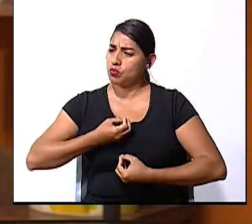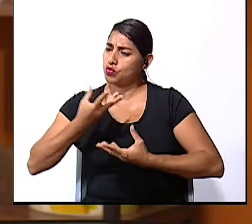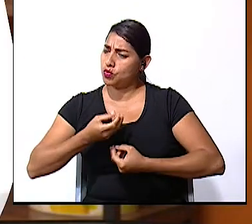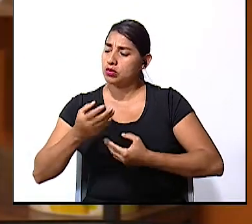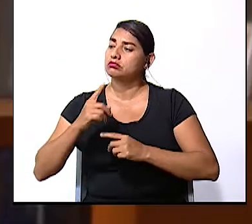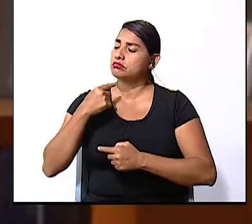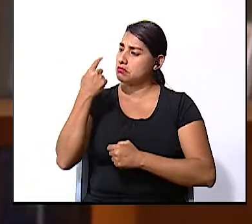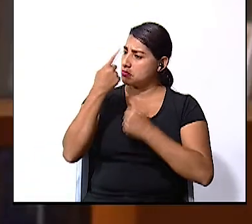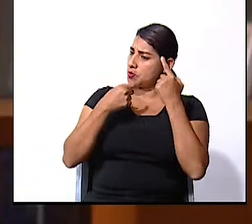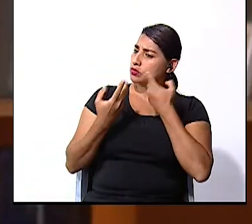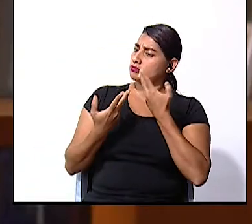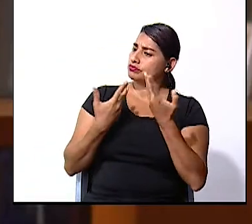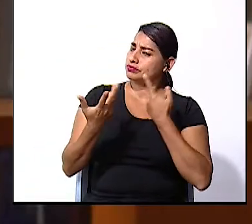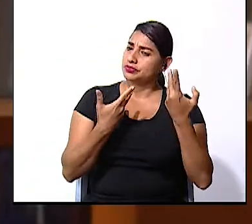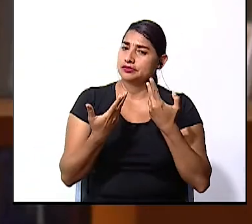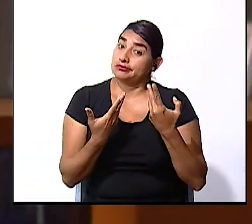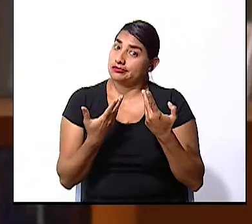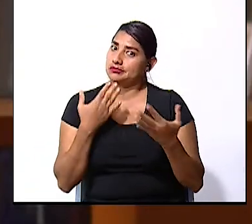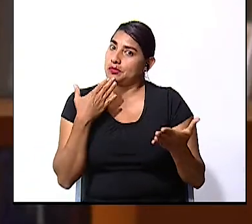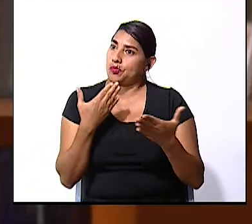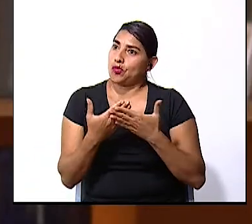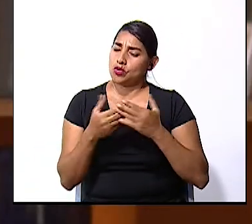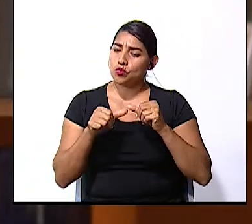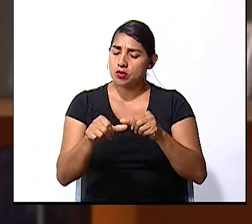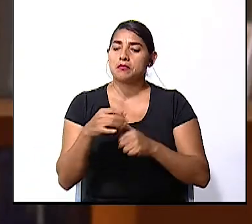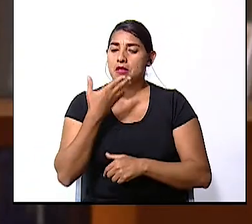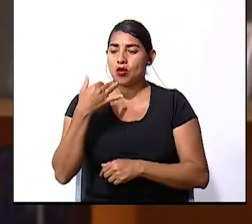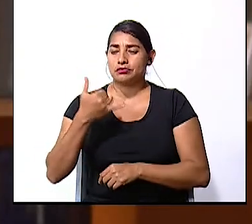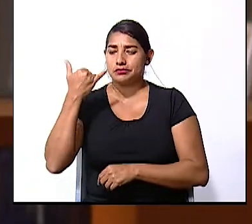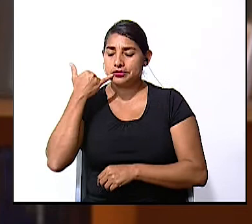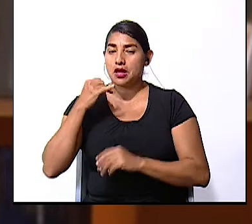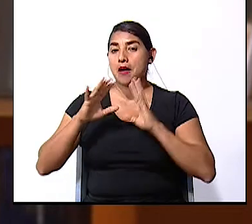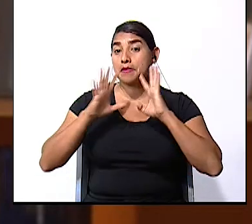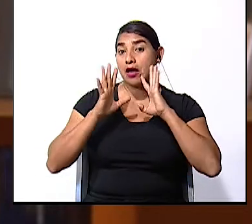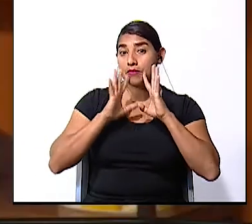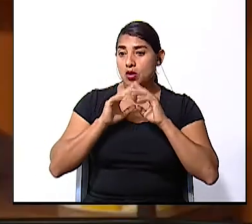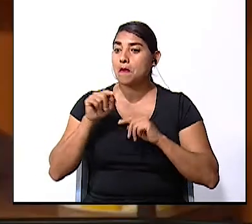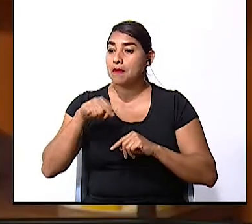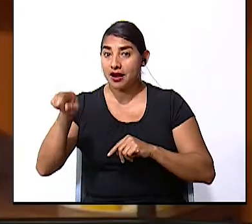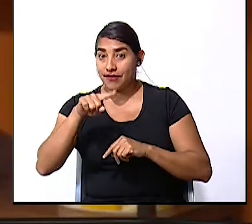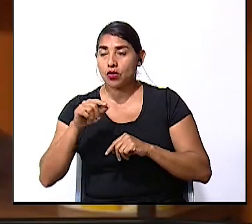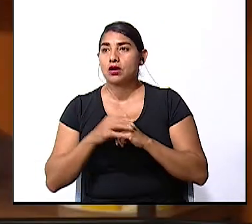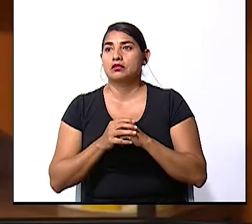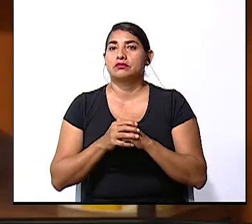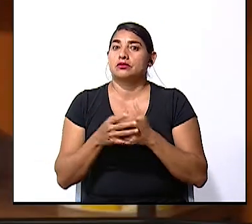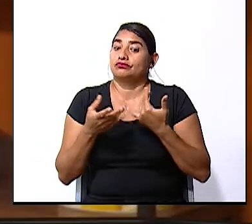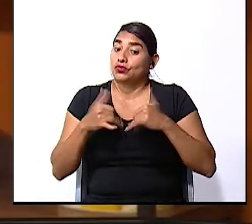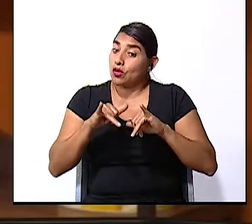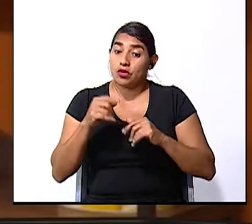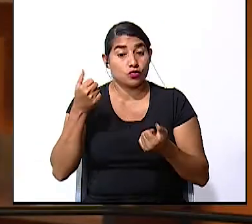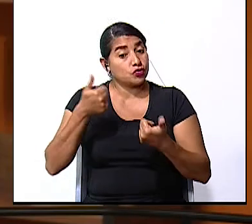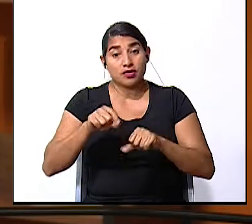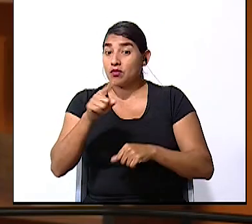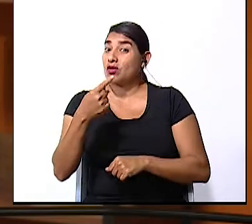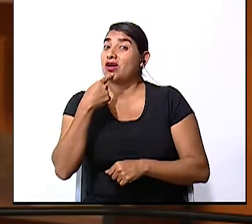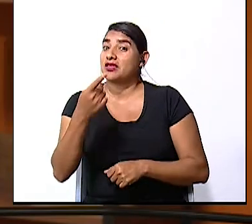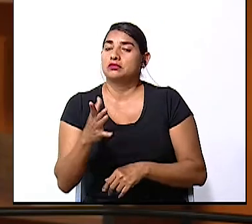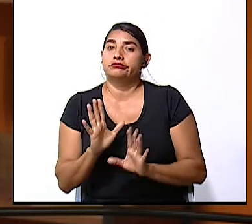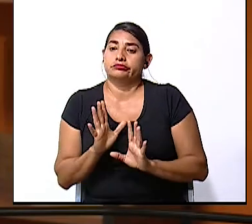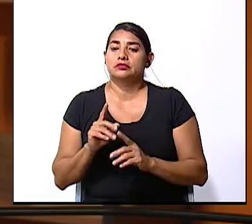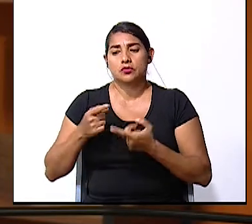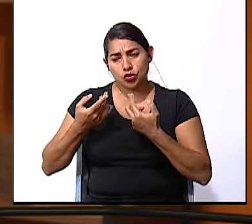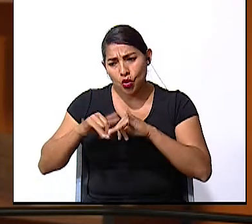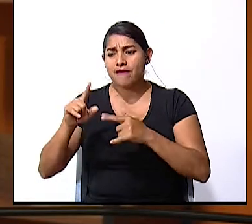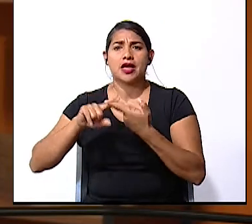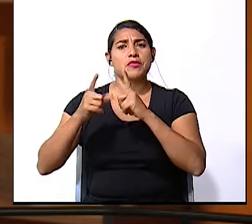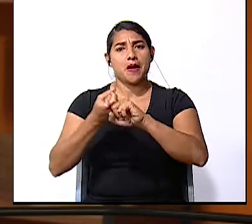que te la piden. Bueno, creo que voy a llamar a mi amigo y voy a conversar con él. Aunque no me parezca lo que dijo, sigue siendo mi